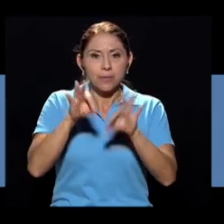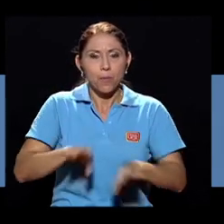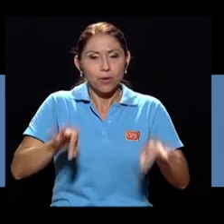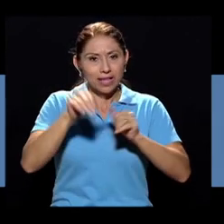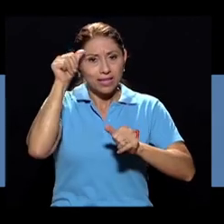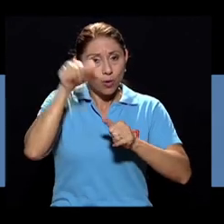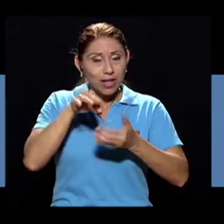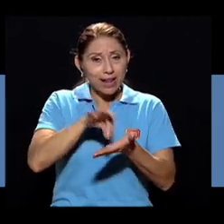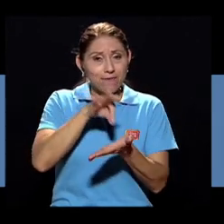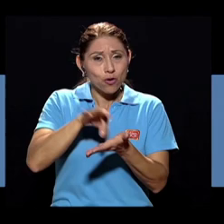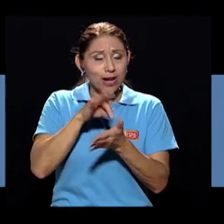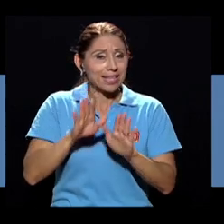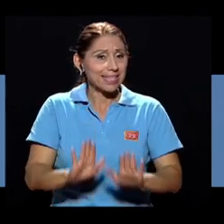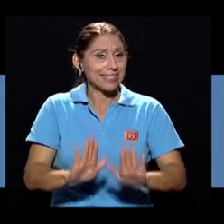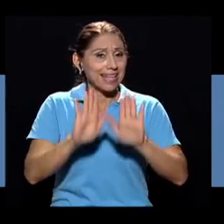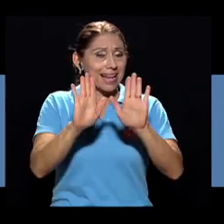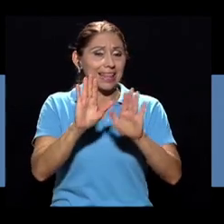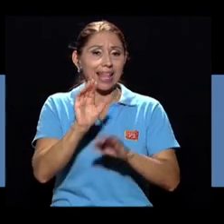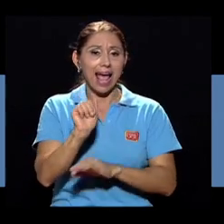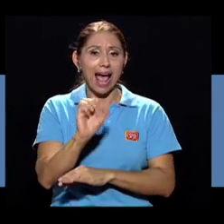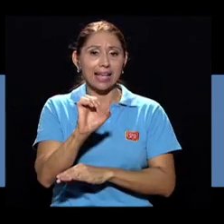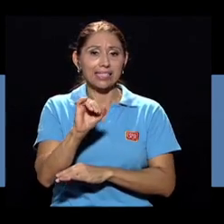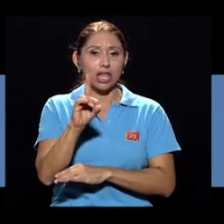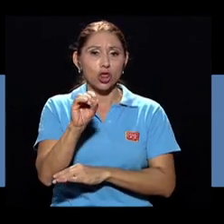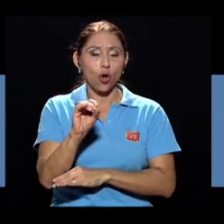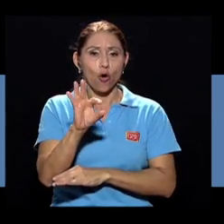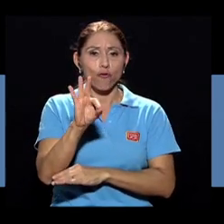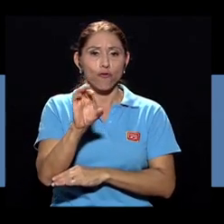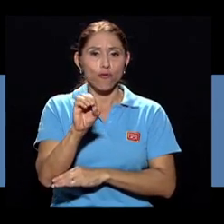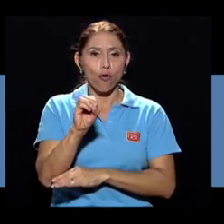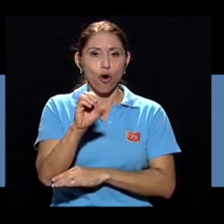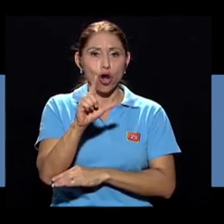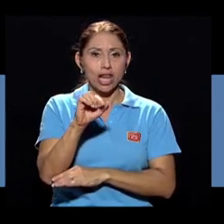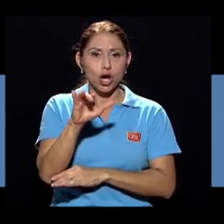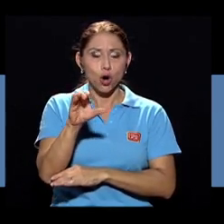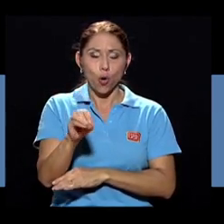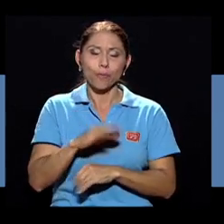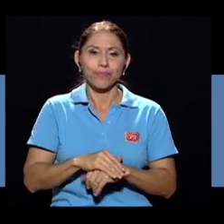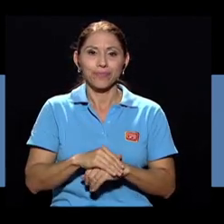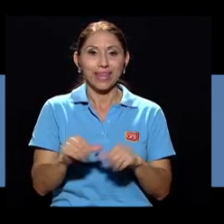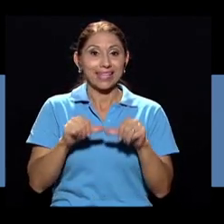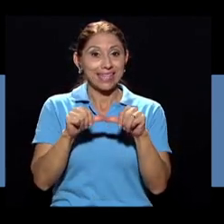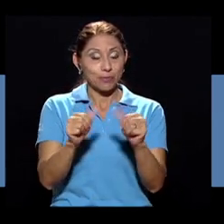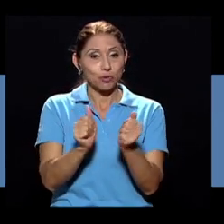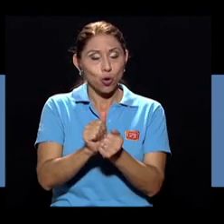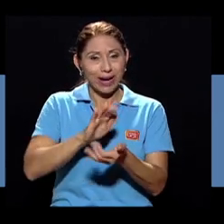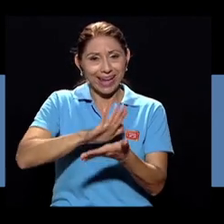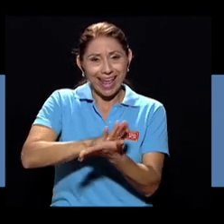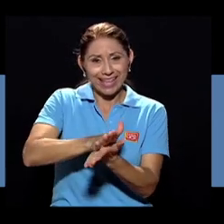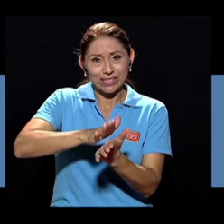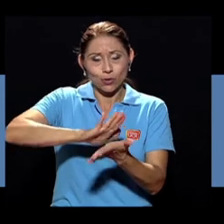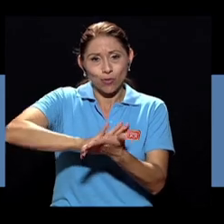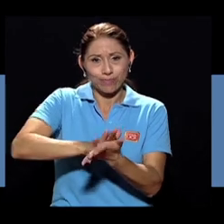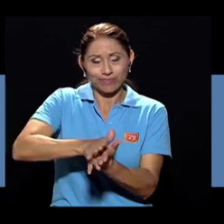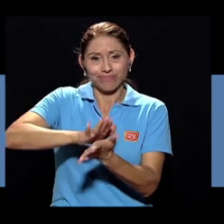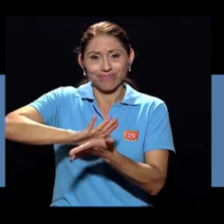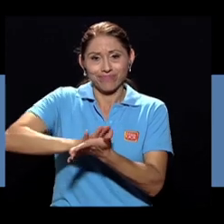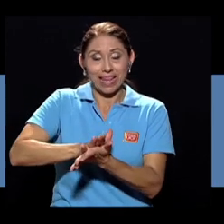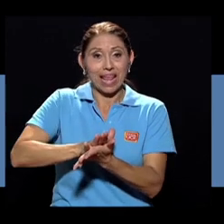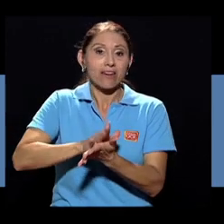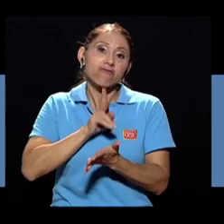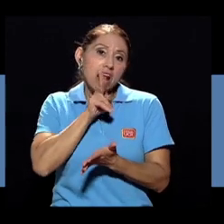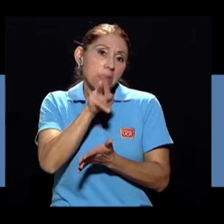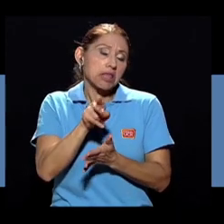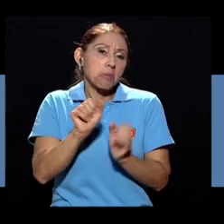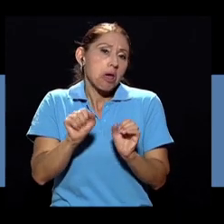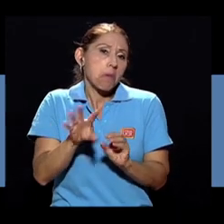importante recordar que los frijoles son una excelente fuente de ácido fólico. Seguimos, vamos a poner el queso.